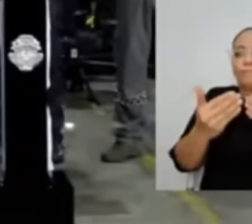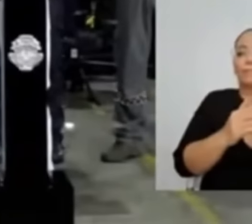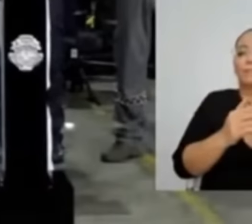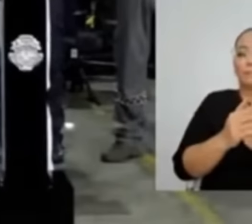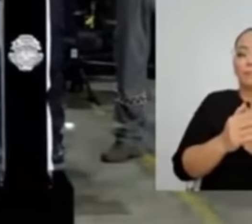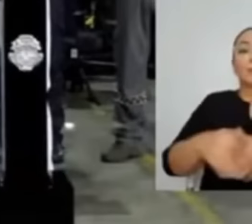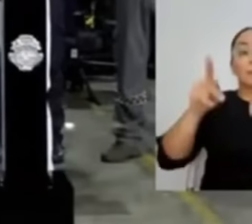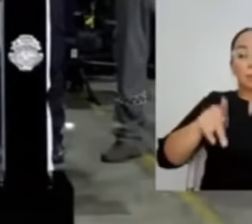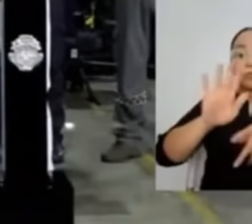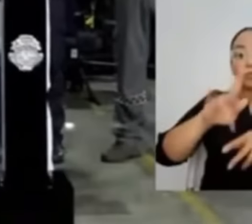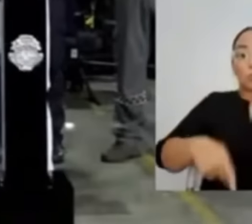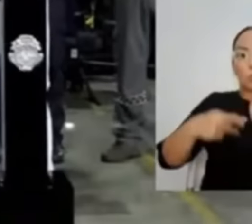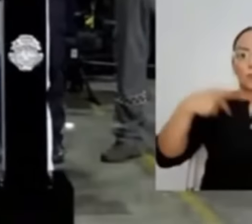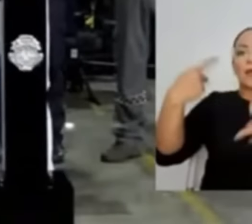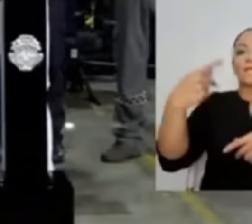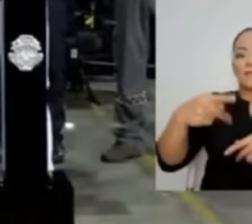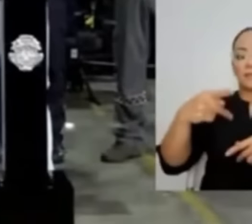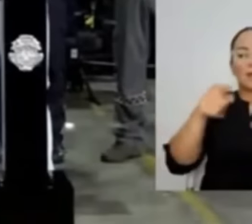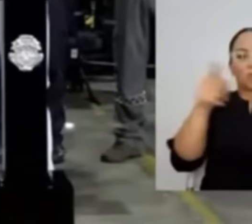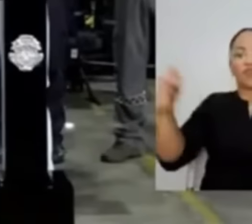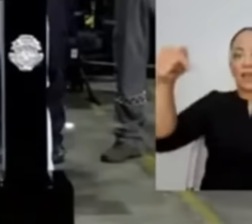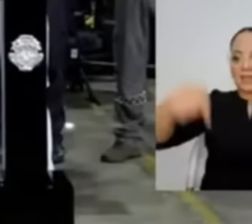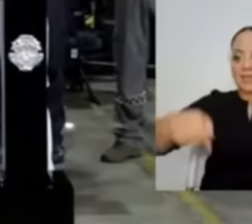que arriesgan su vida, que aquí están